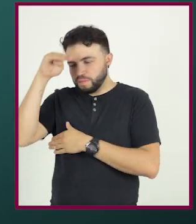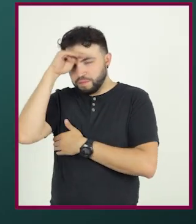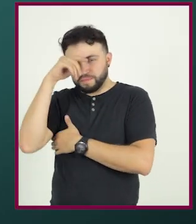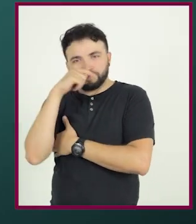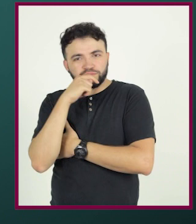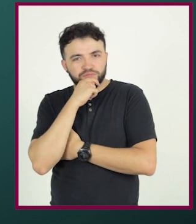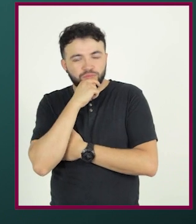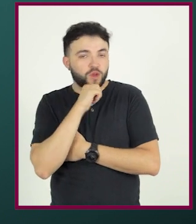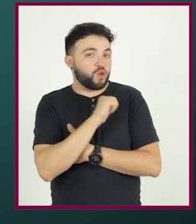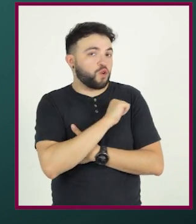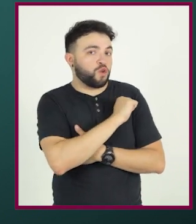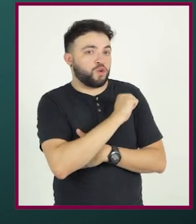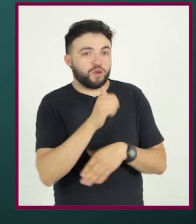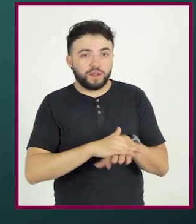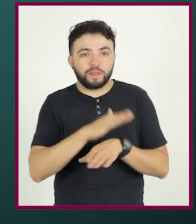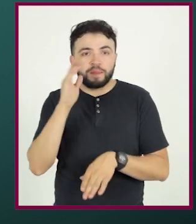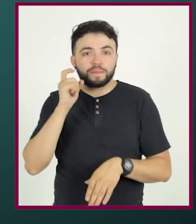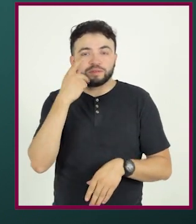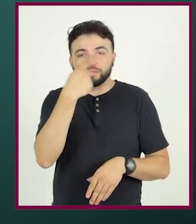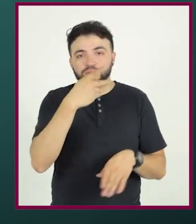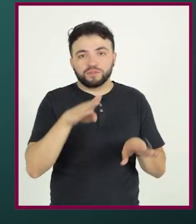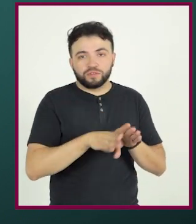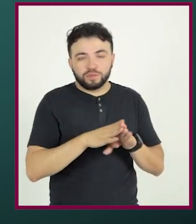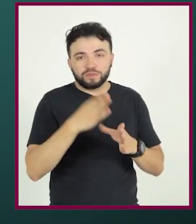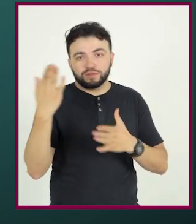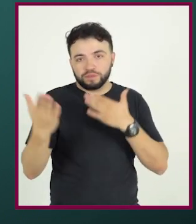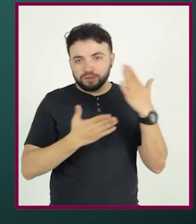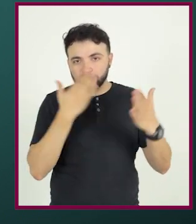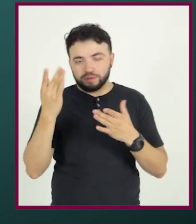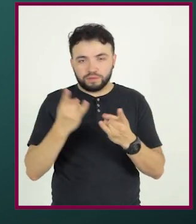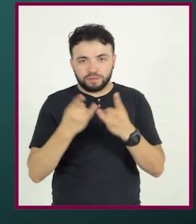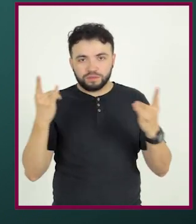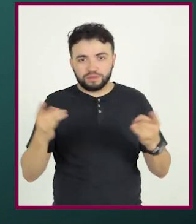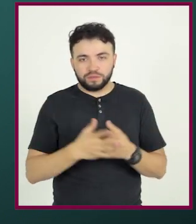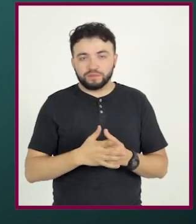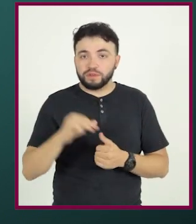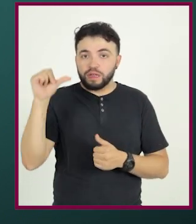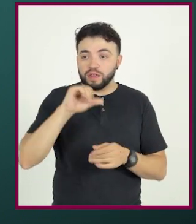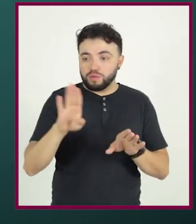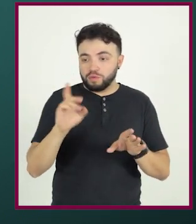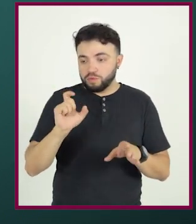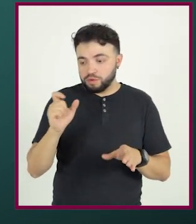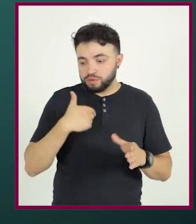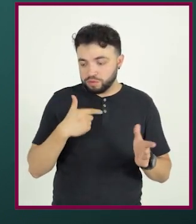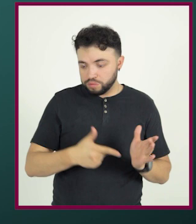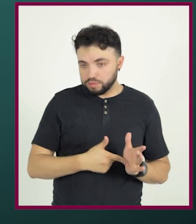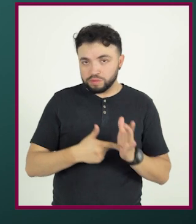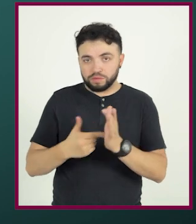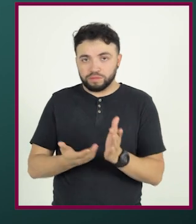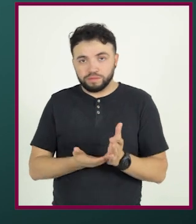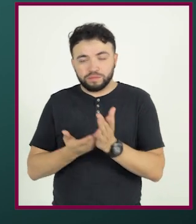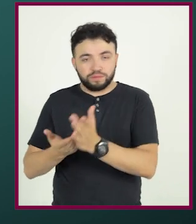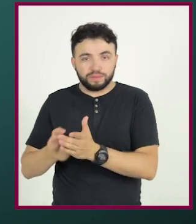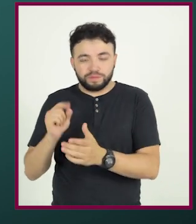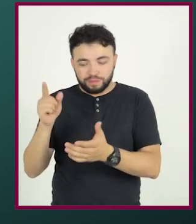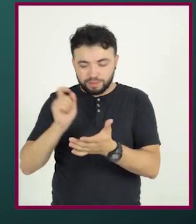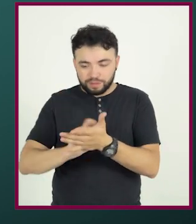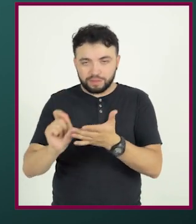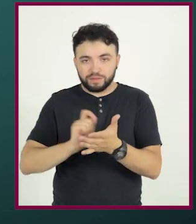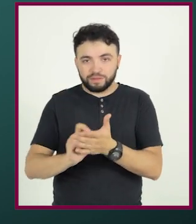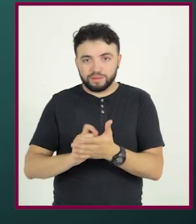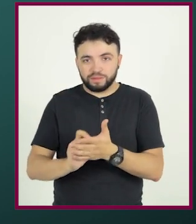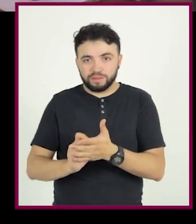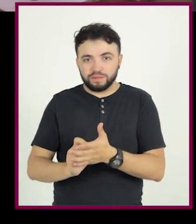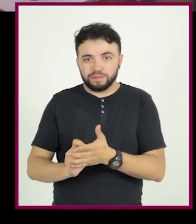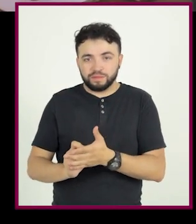adecuadamente. La escritura reflexiva es otra más de las habilidades que se desarrollan al estudiar historia. Al momento de